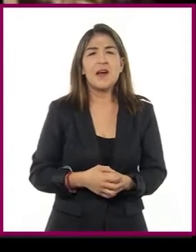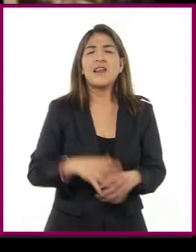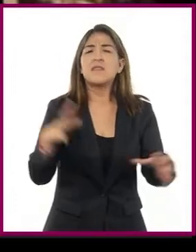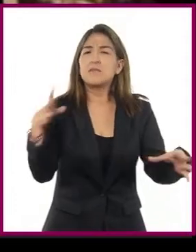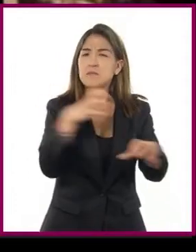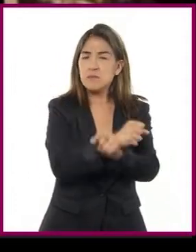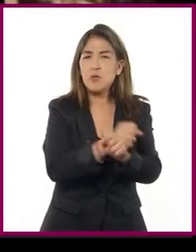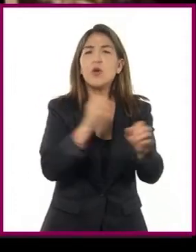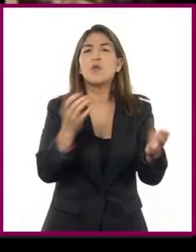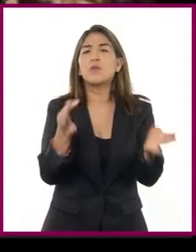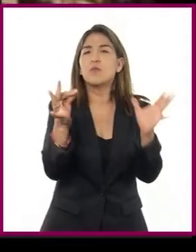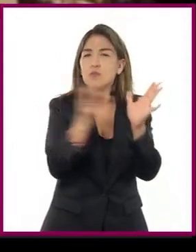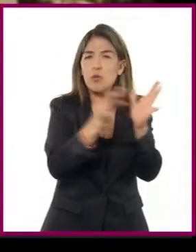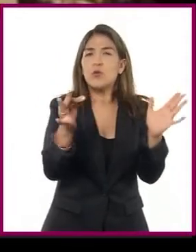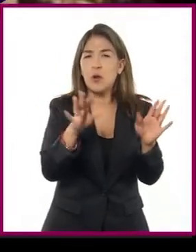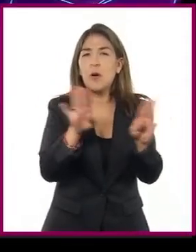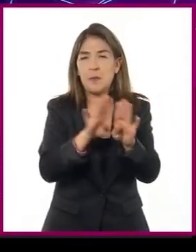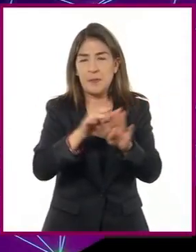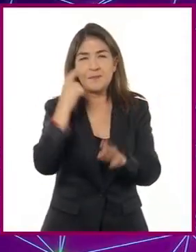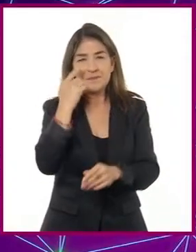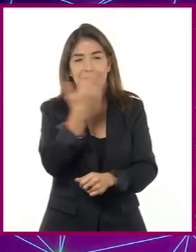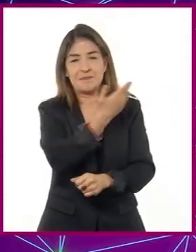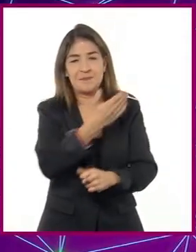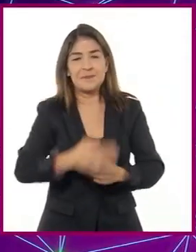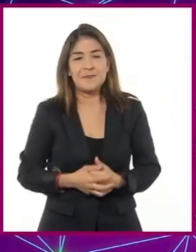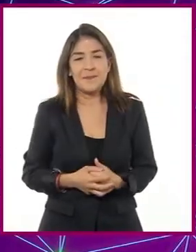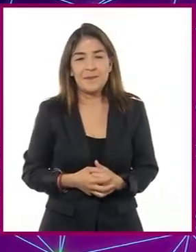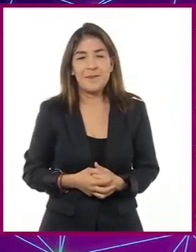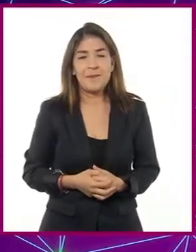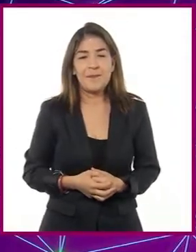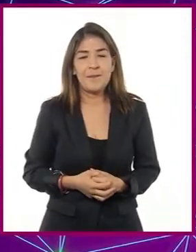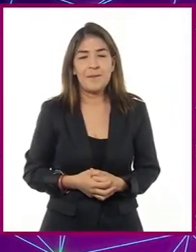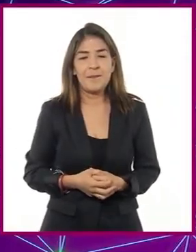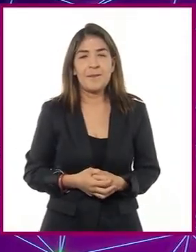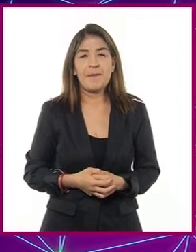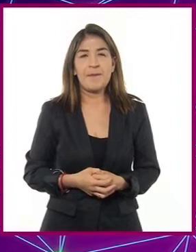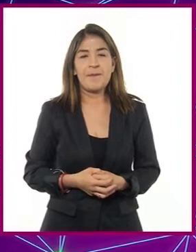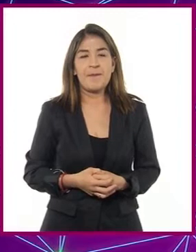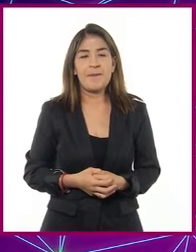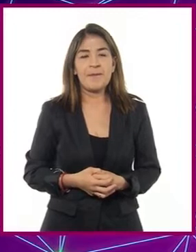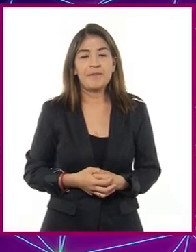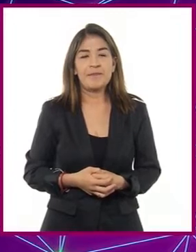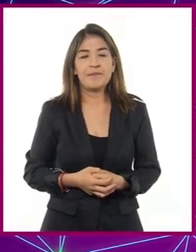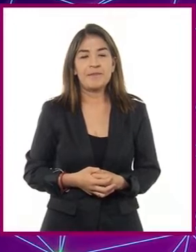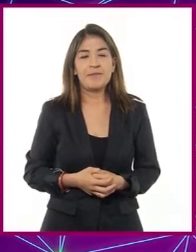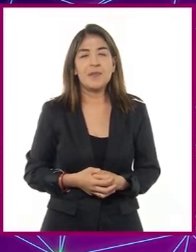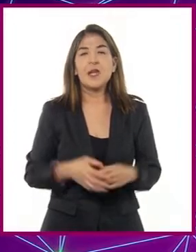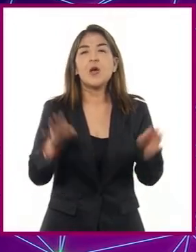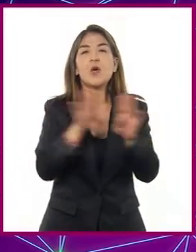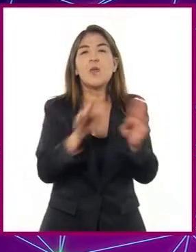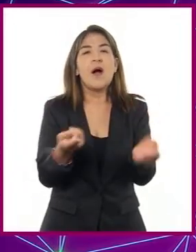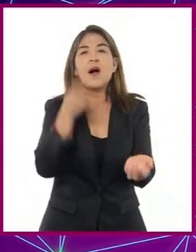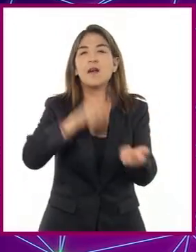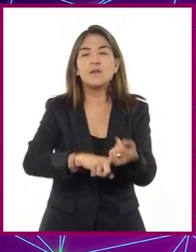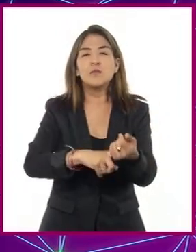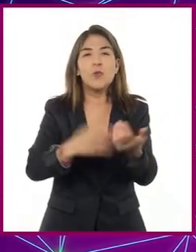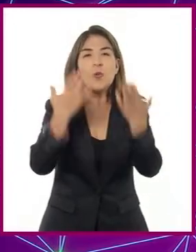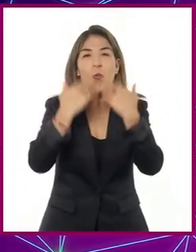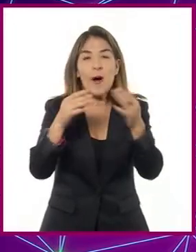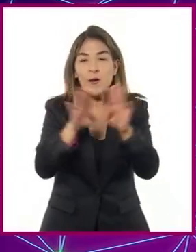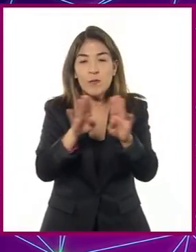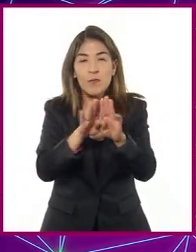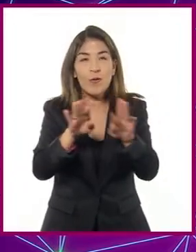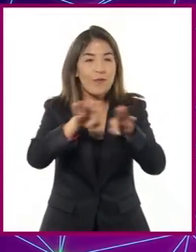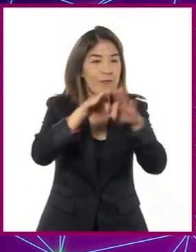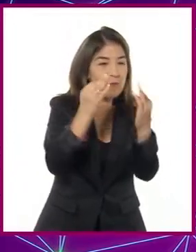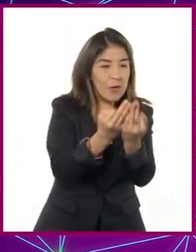la siguiente manera. 1. Un punto es lo que no tiene partes,